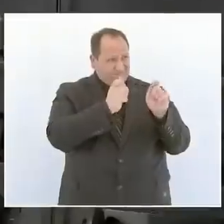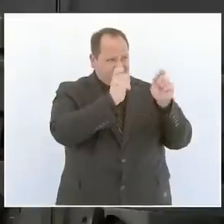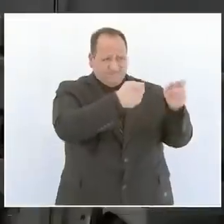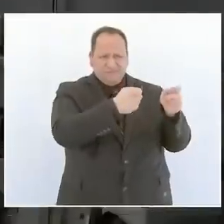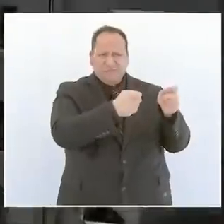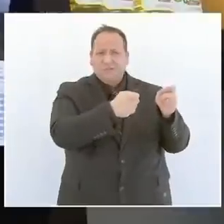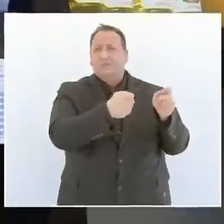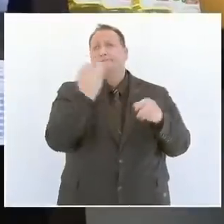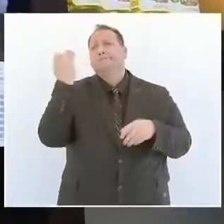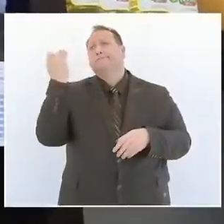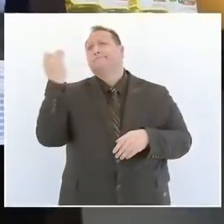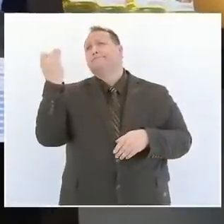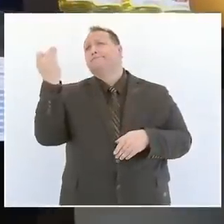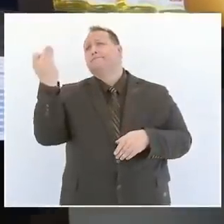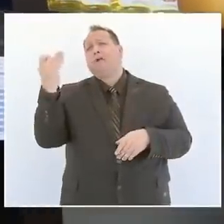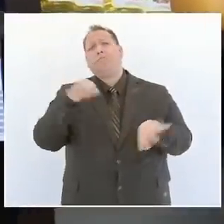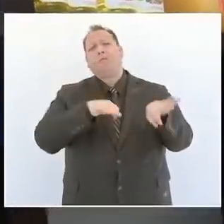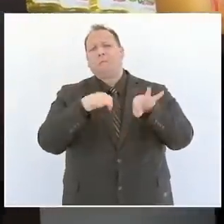no se terminarían,